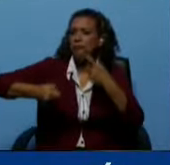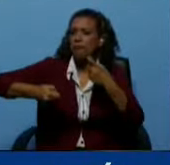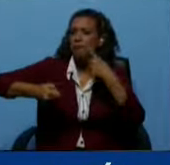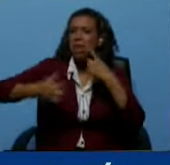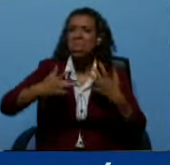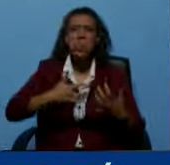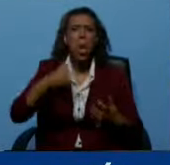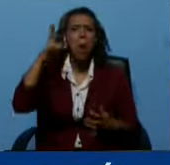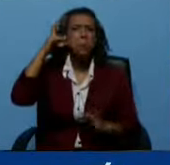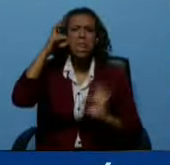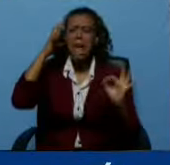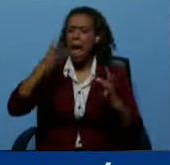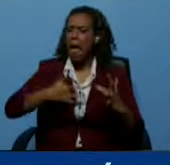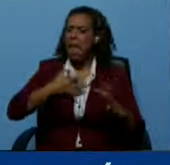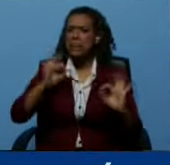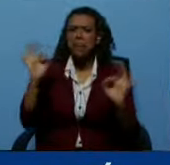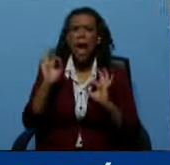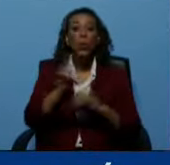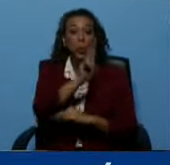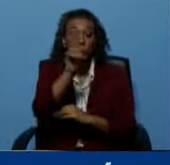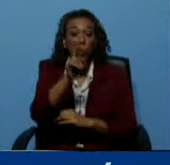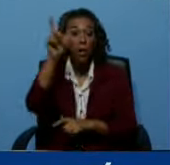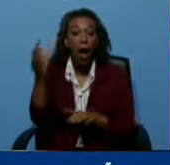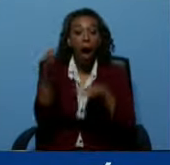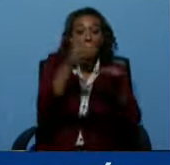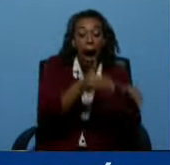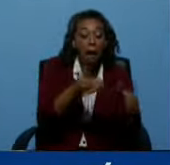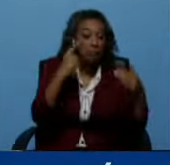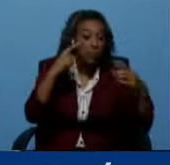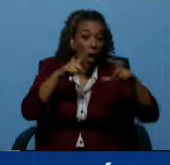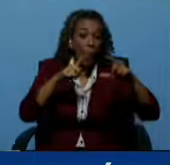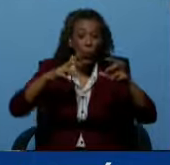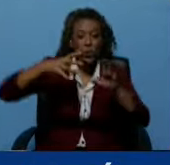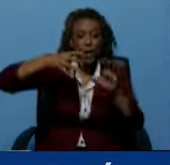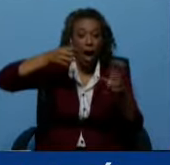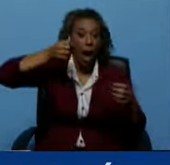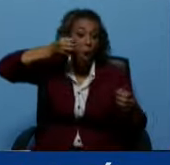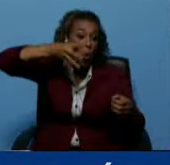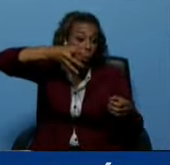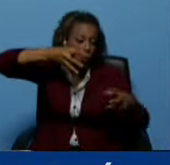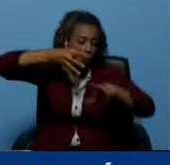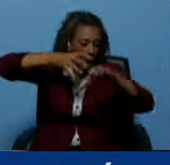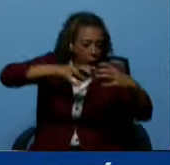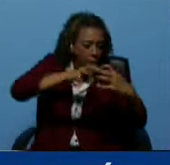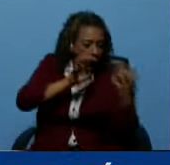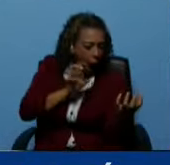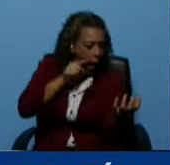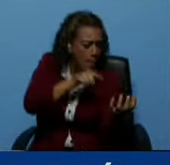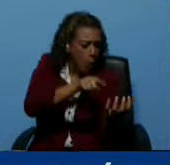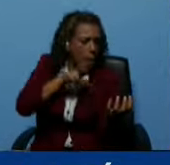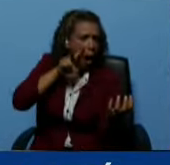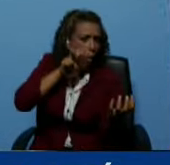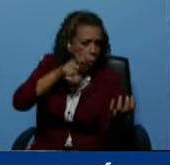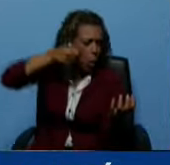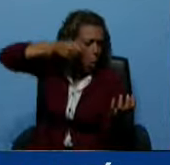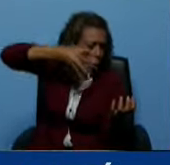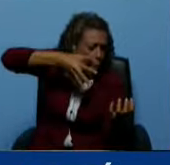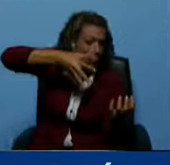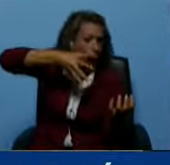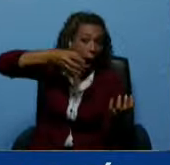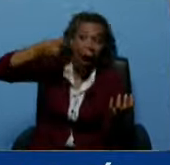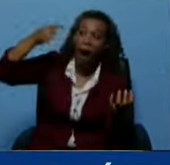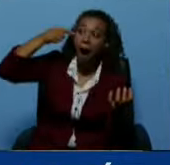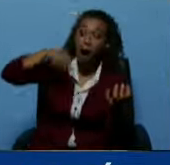pueda tener utilidad, pues aparte de tener una luz LED que nos permite visualizar mejor el espacio, cuando él se